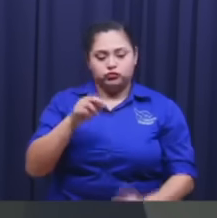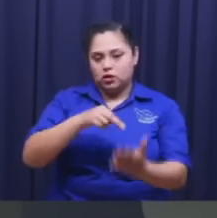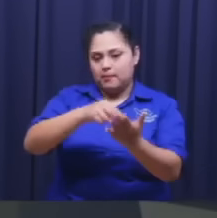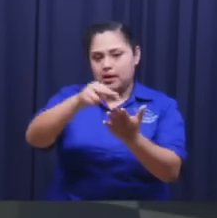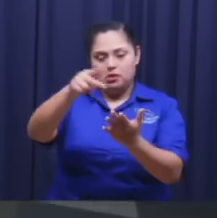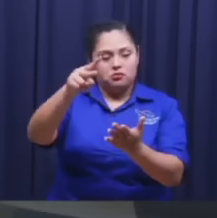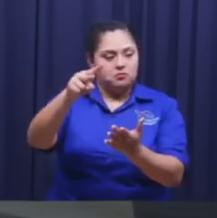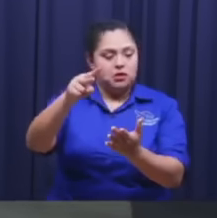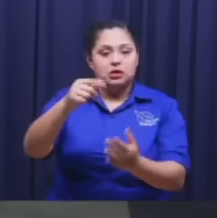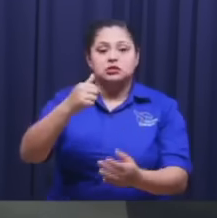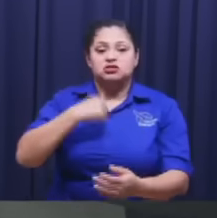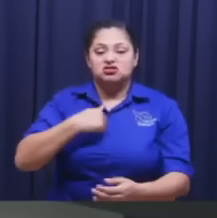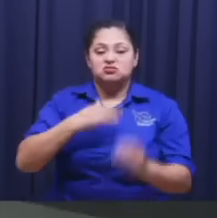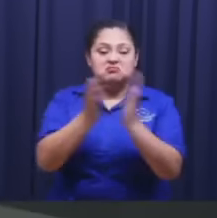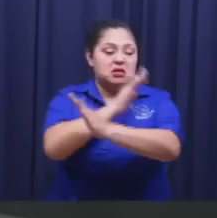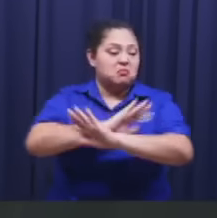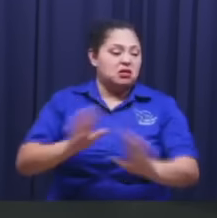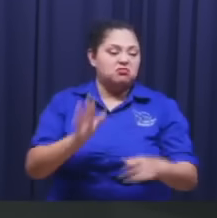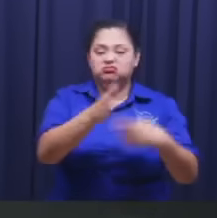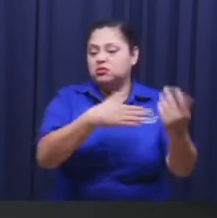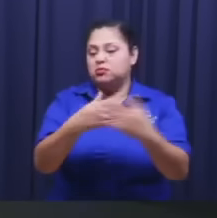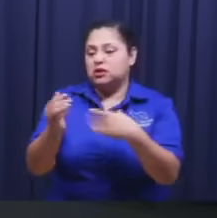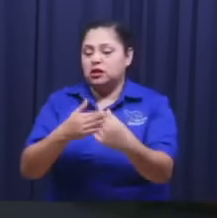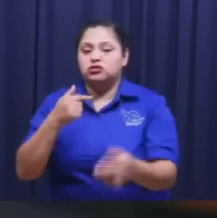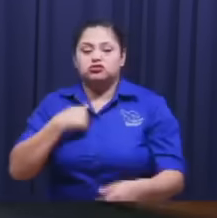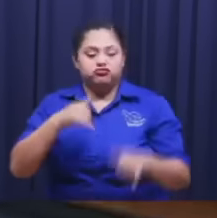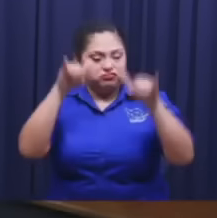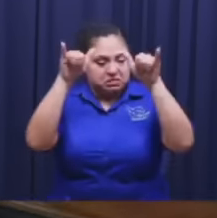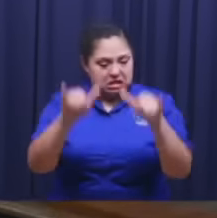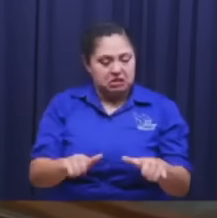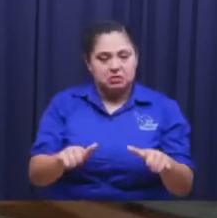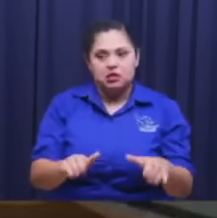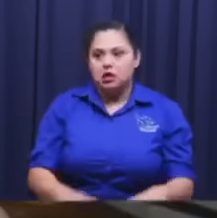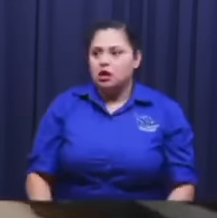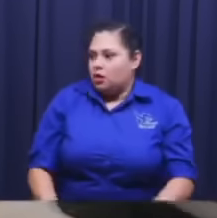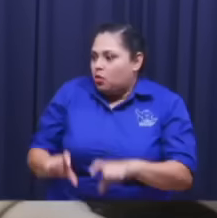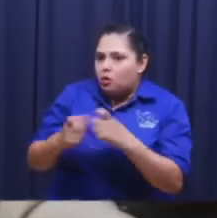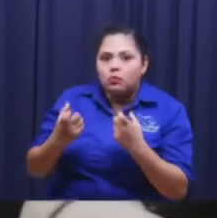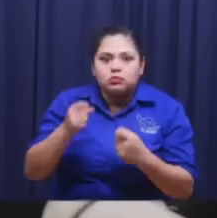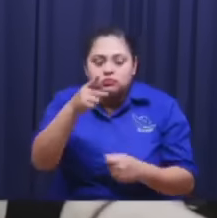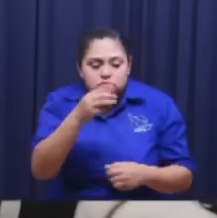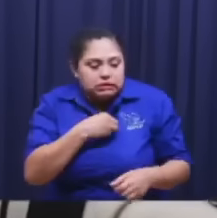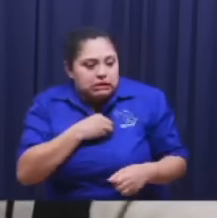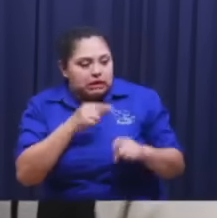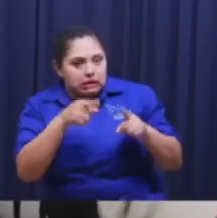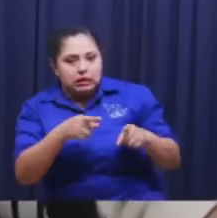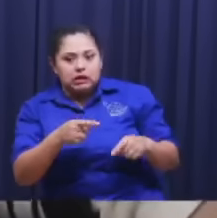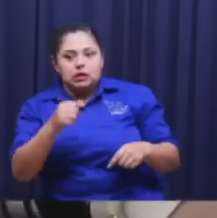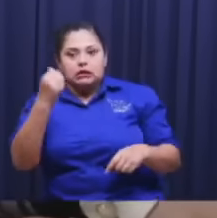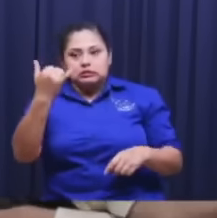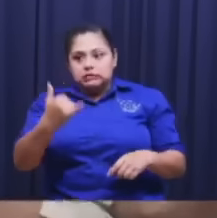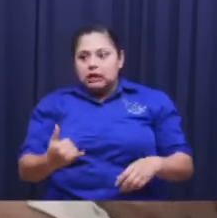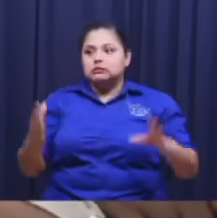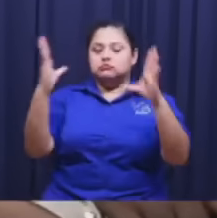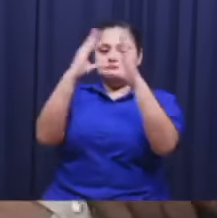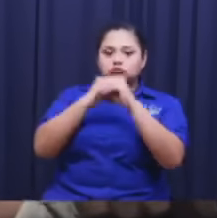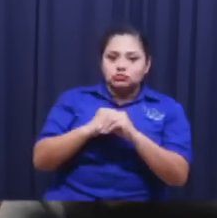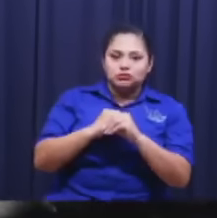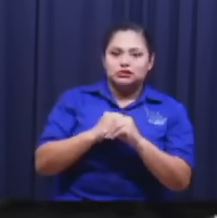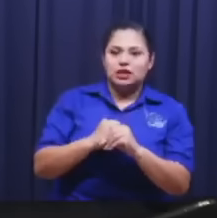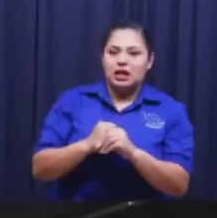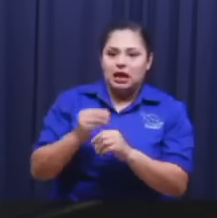me muero, me muero. Yo aquí me quedo. ¿Cómo te vas a quedar? Mira que ya va a entrar la noche. Aquí